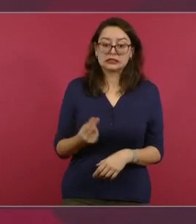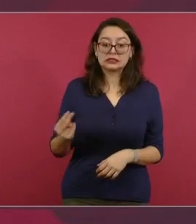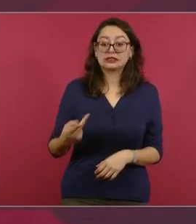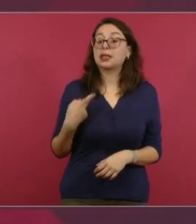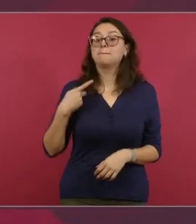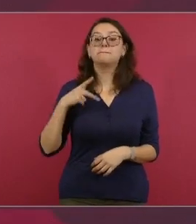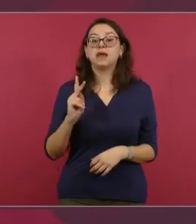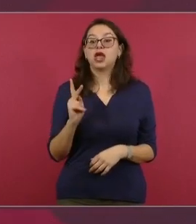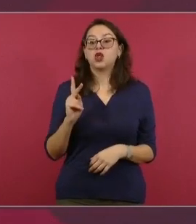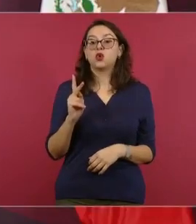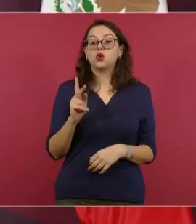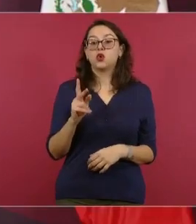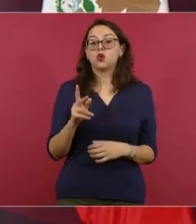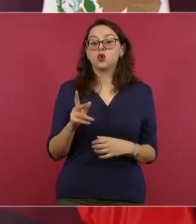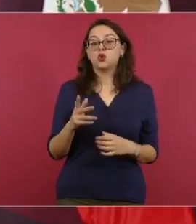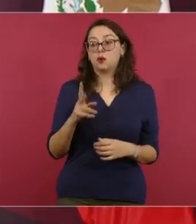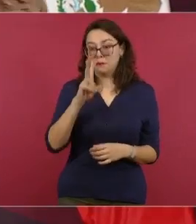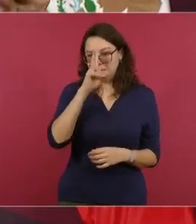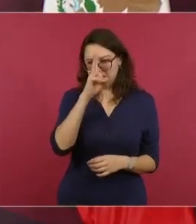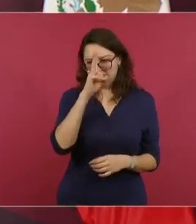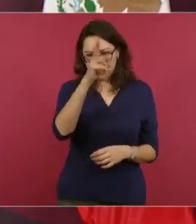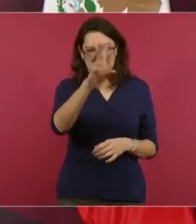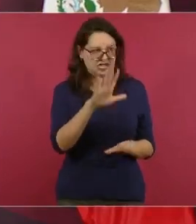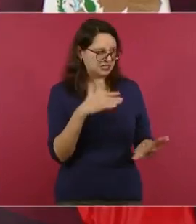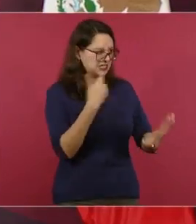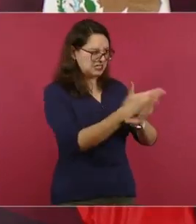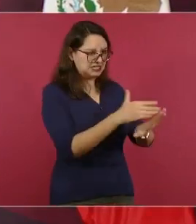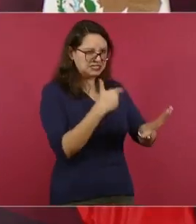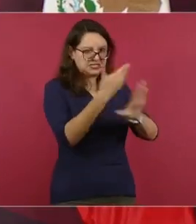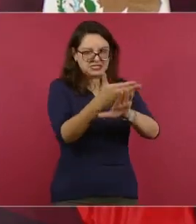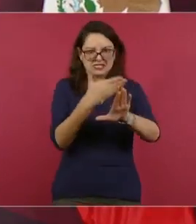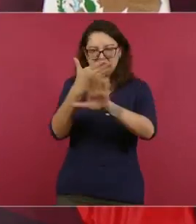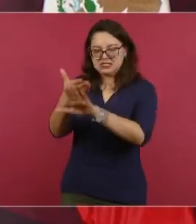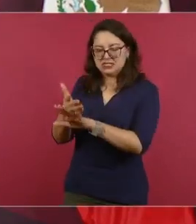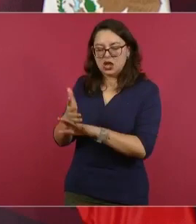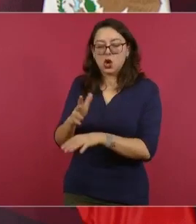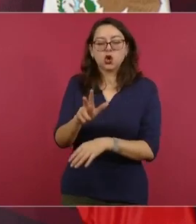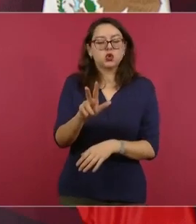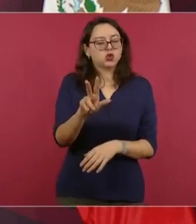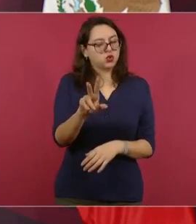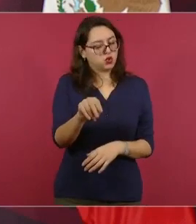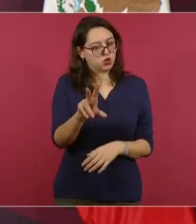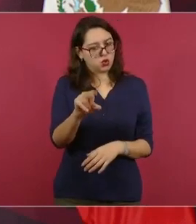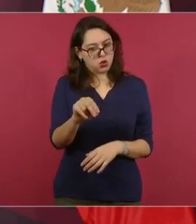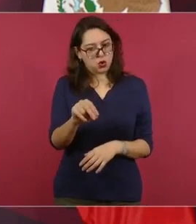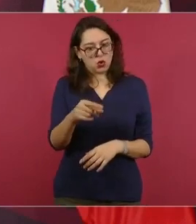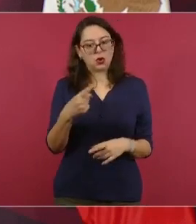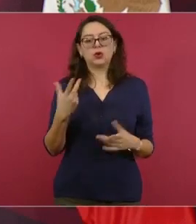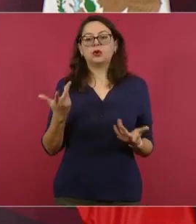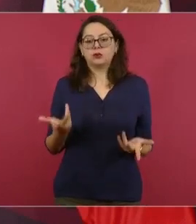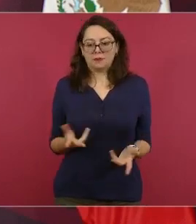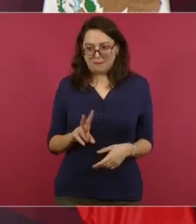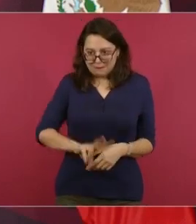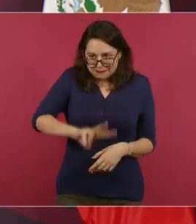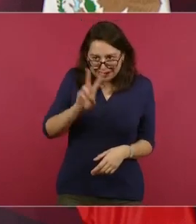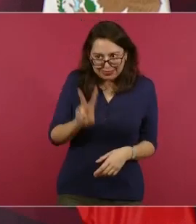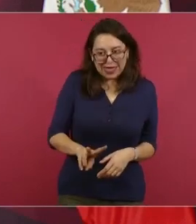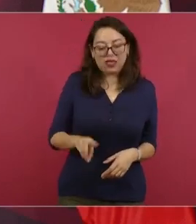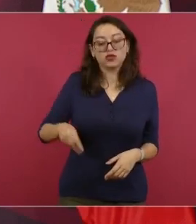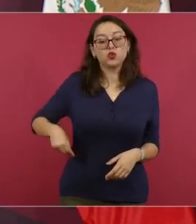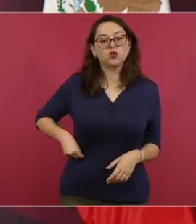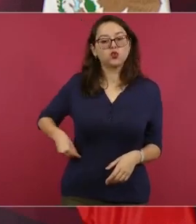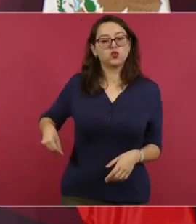cobrar venganza, se trata de ver a ver quiénes realmente participaron, quiénes son